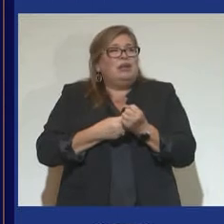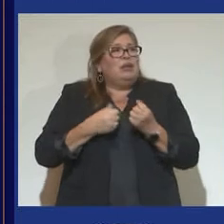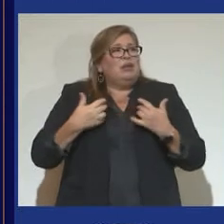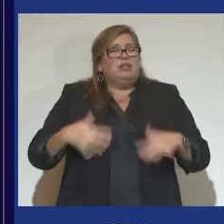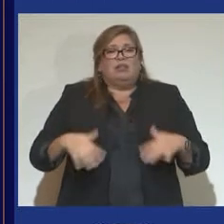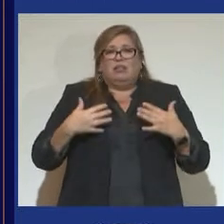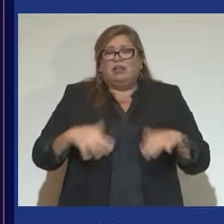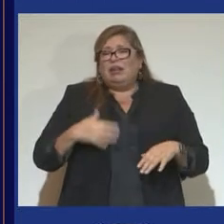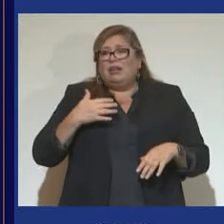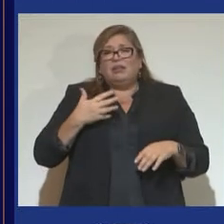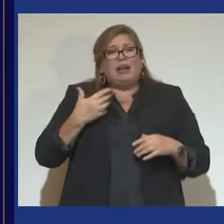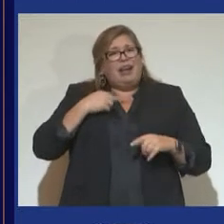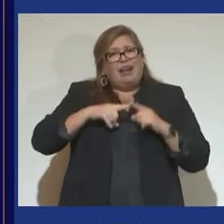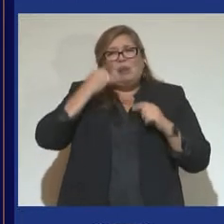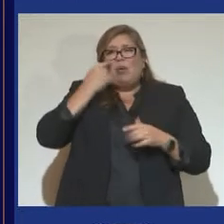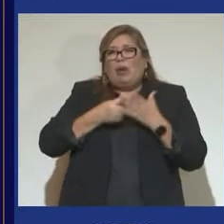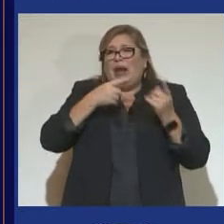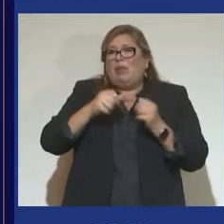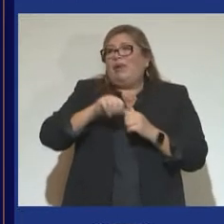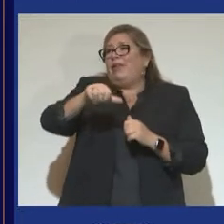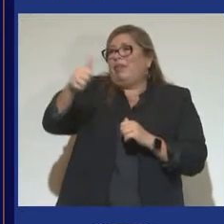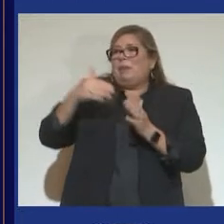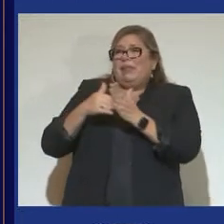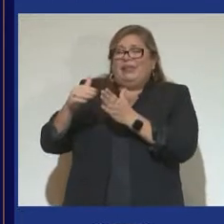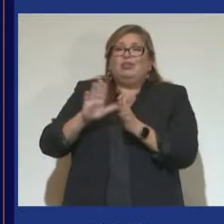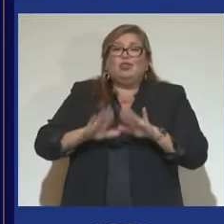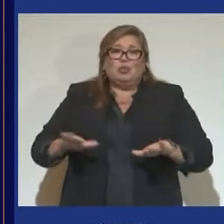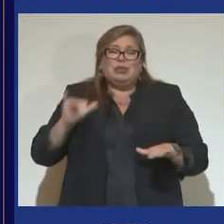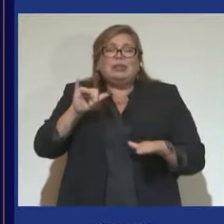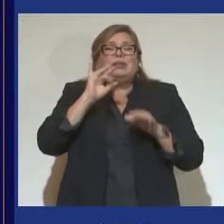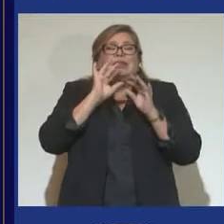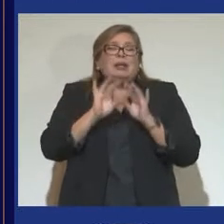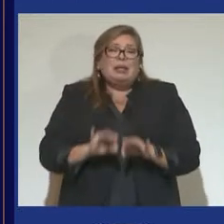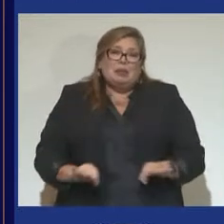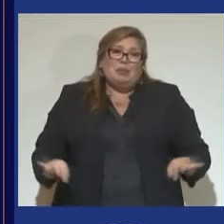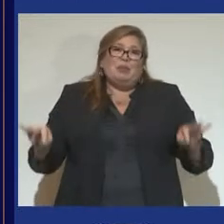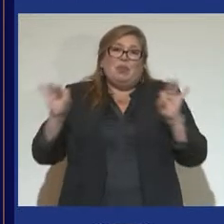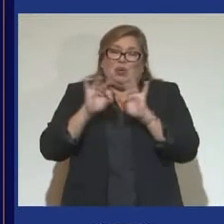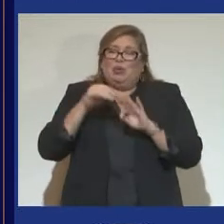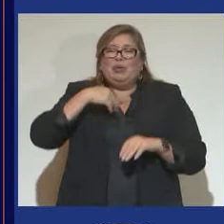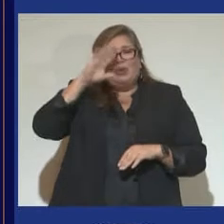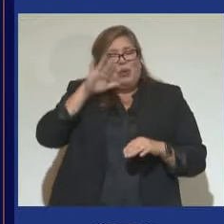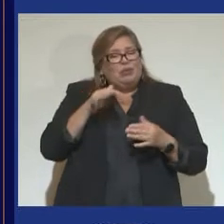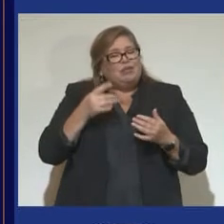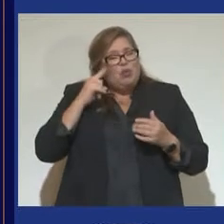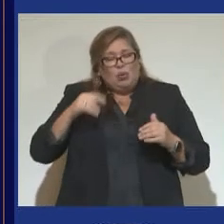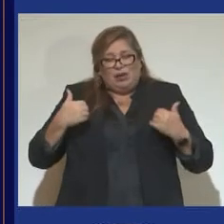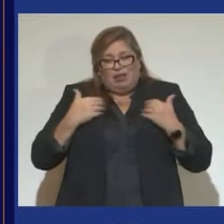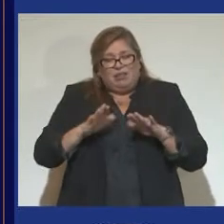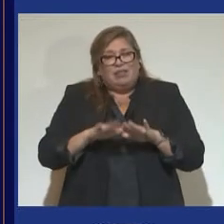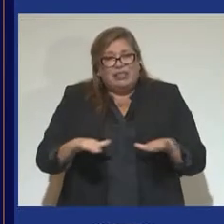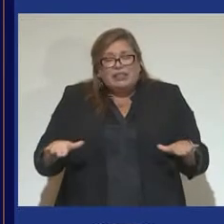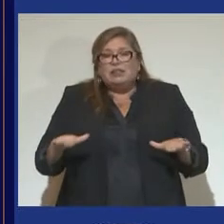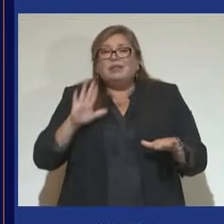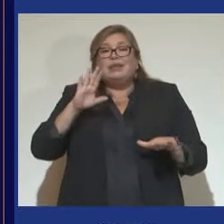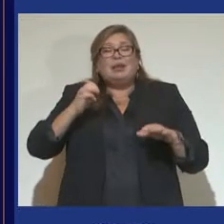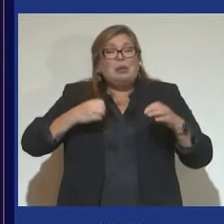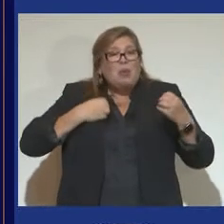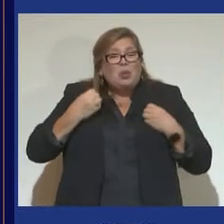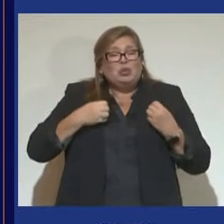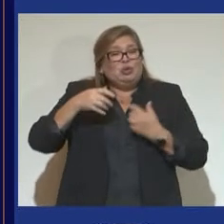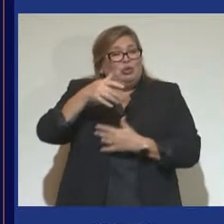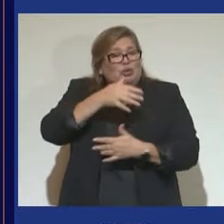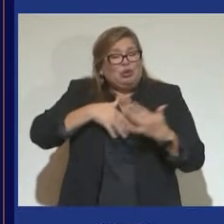imagino que le pasa a gente a los niños que a los cuales no se les puede ayudar y yo sé que para ese grupo más joven el